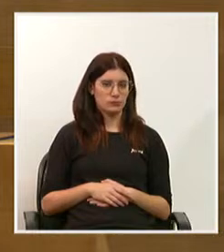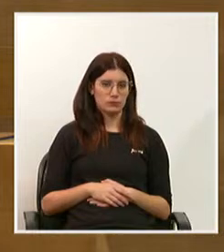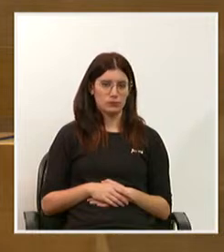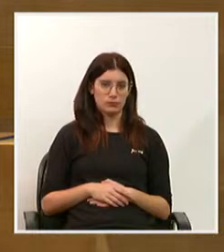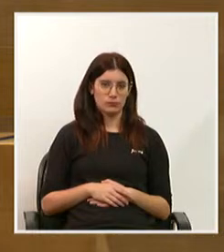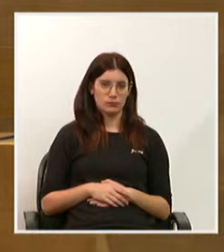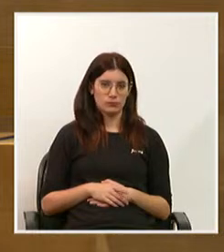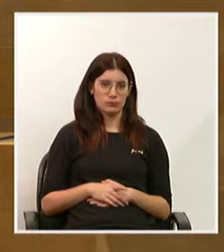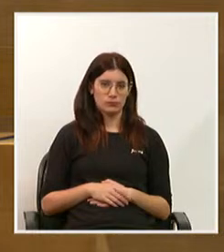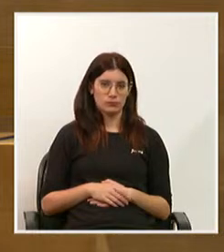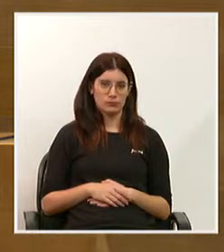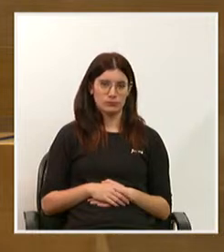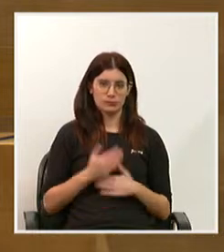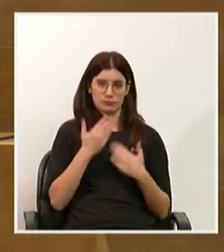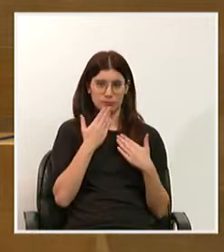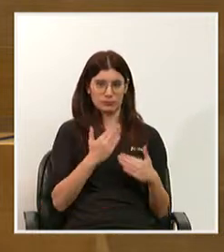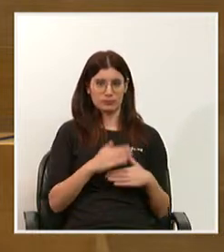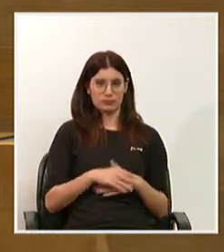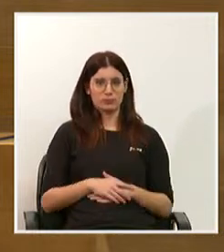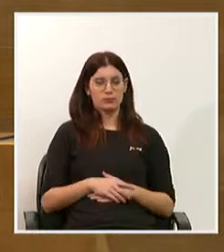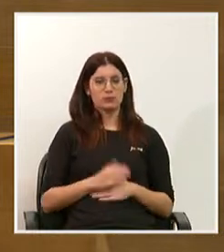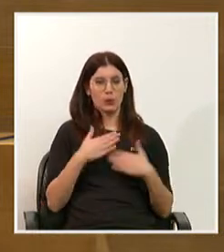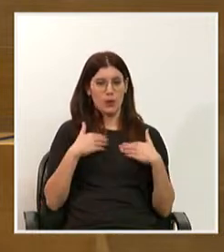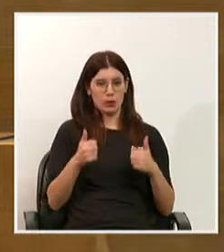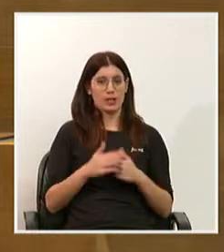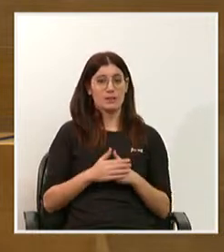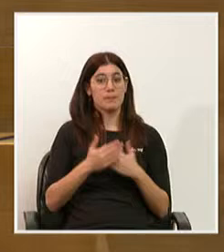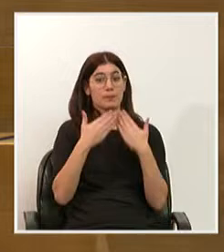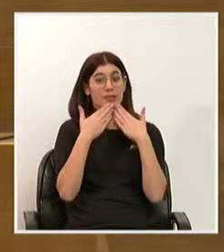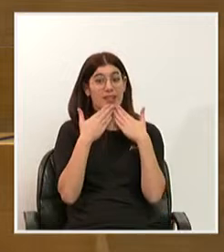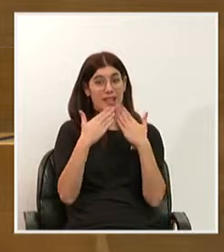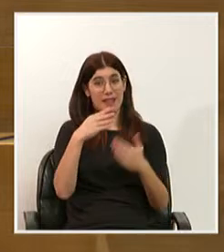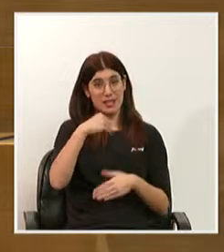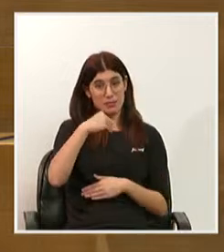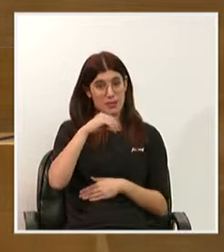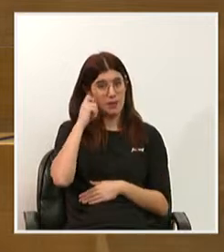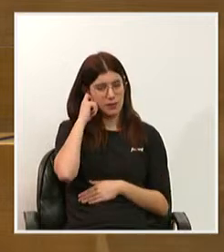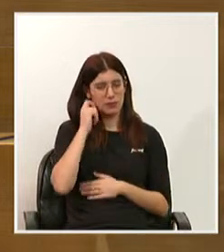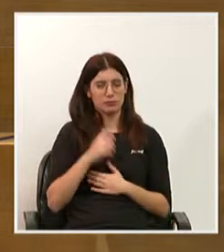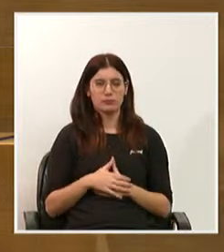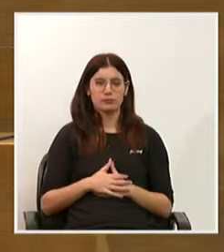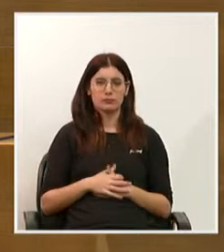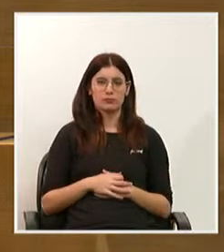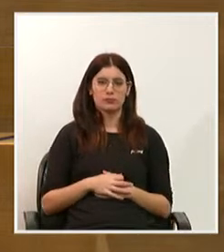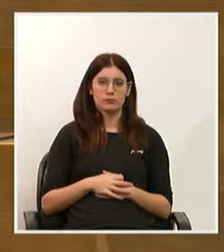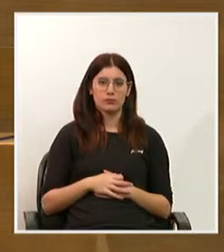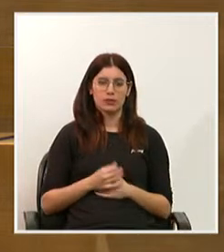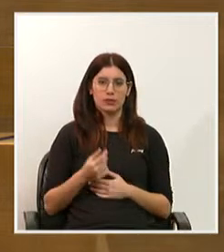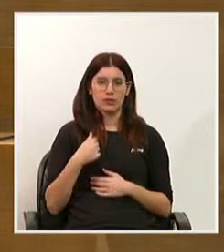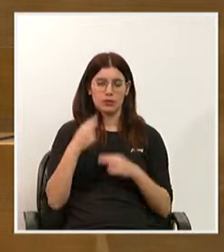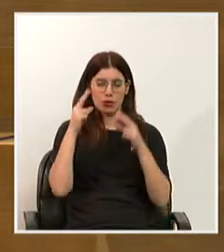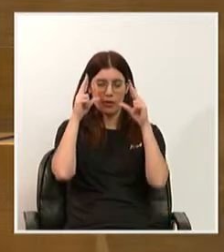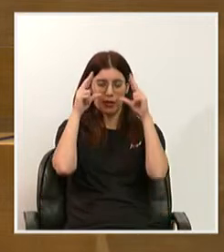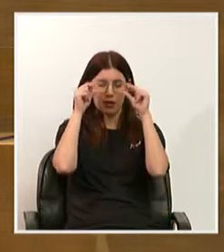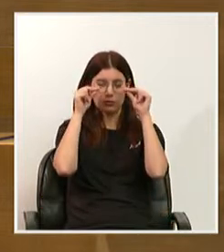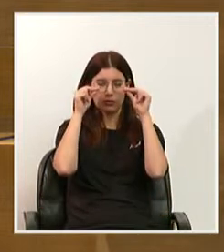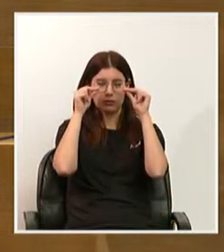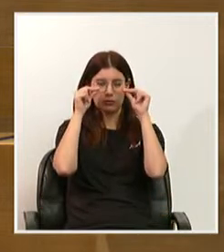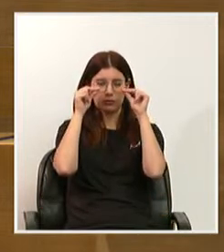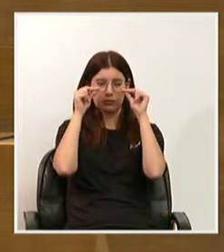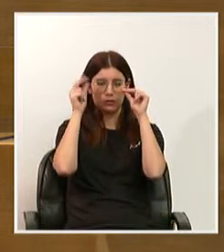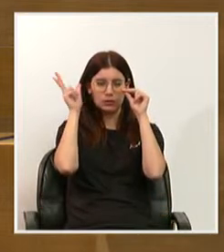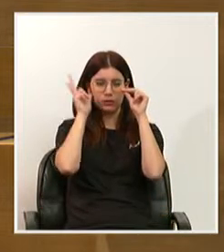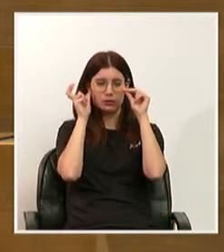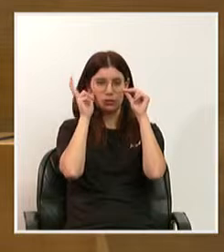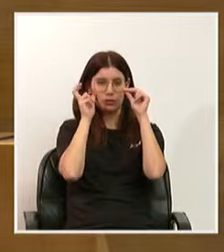Muñoz Gracias Cuando quiera Gracias presidenta he cerrado los ojos y y y estaba escuchando a